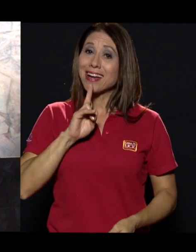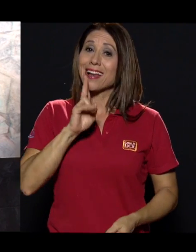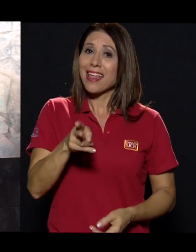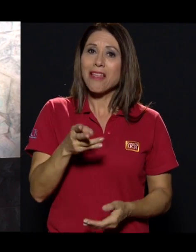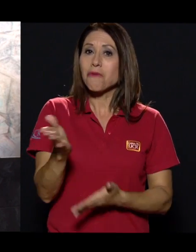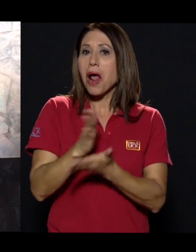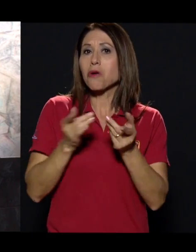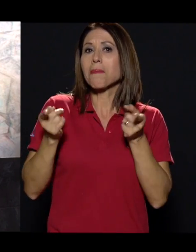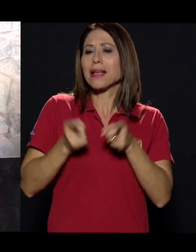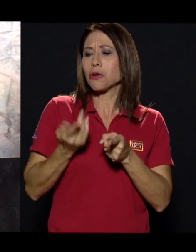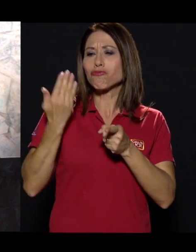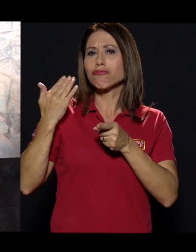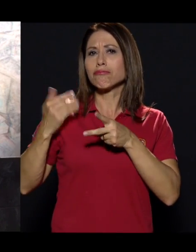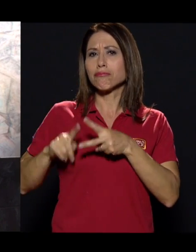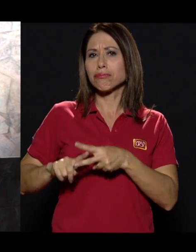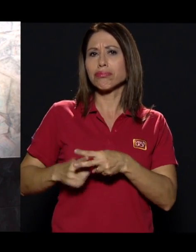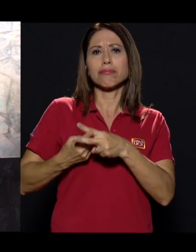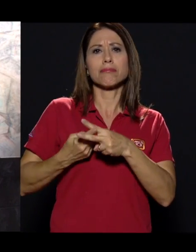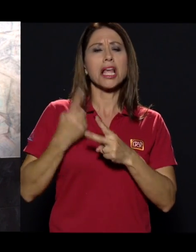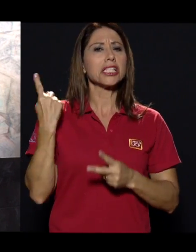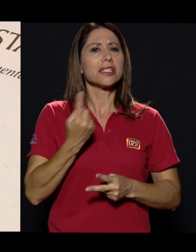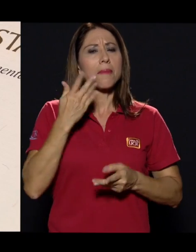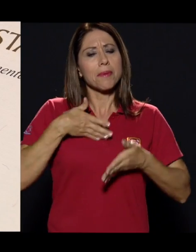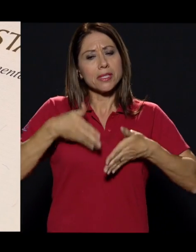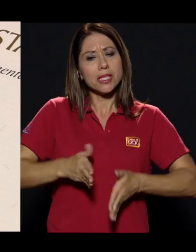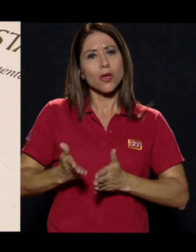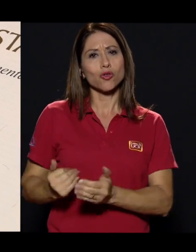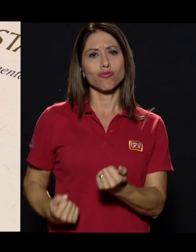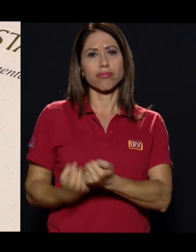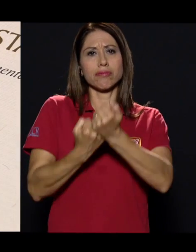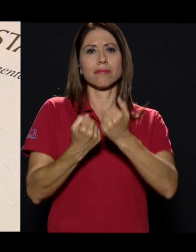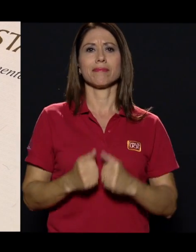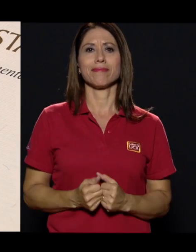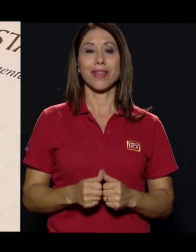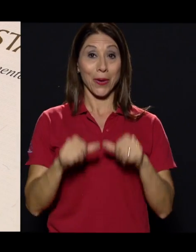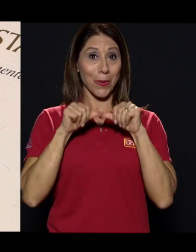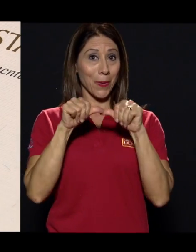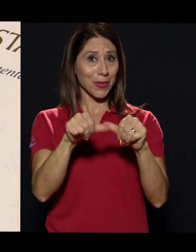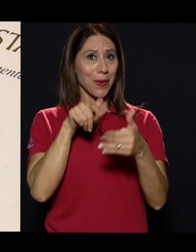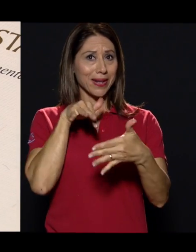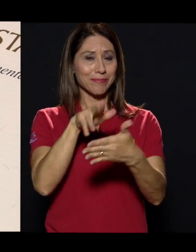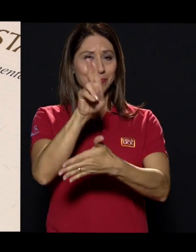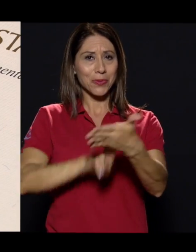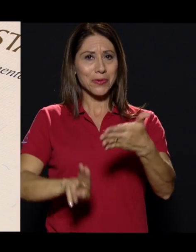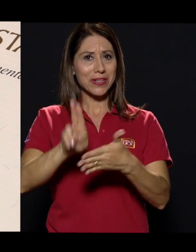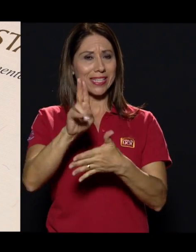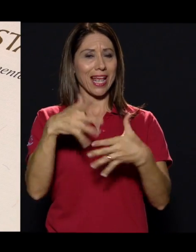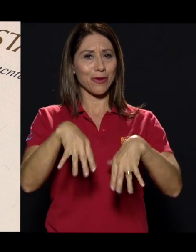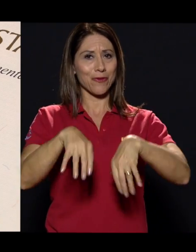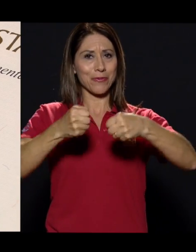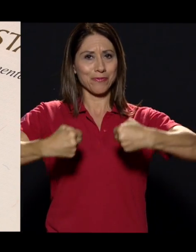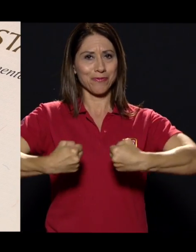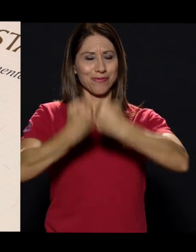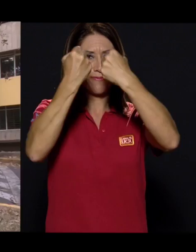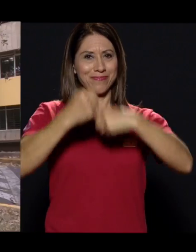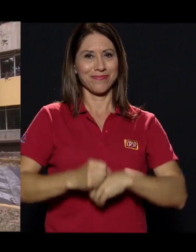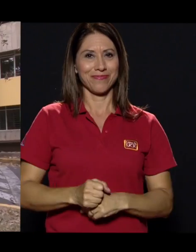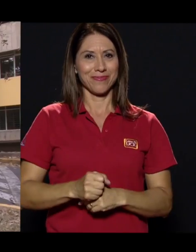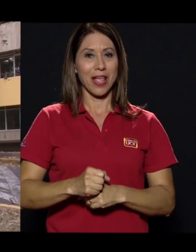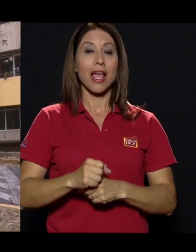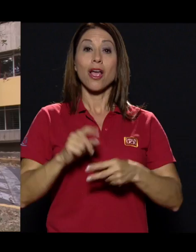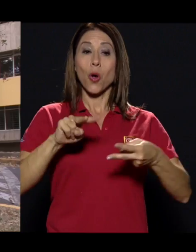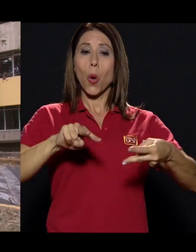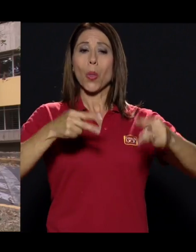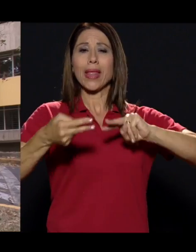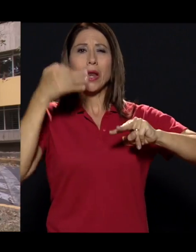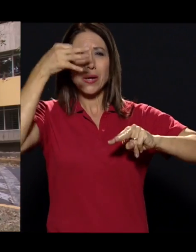fue inicial. Siempre tuve el apoyo de mis hijos. Continuar la educación universitaria fue todo un reto. Contrario a lo